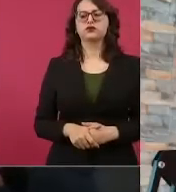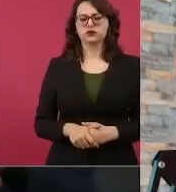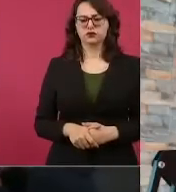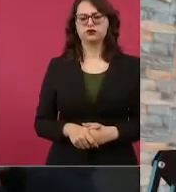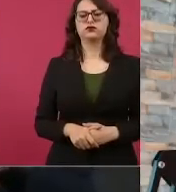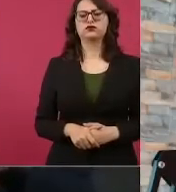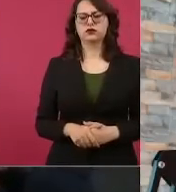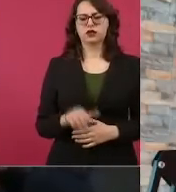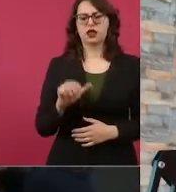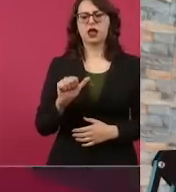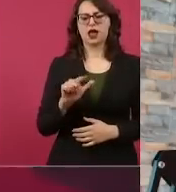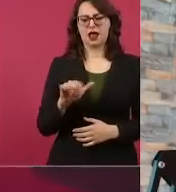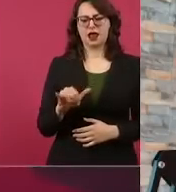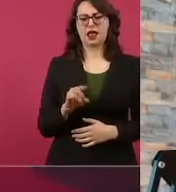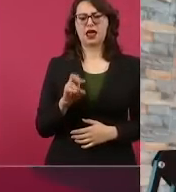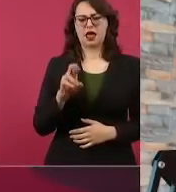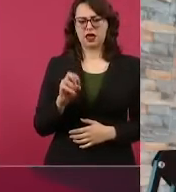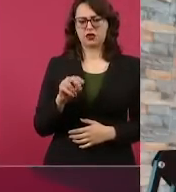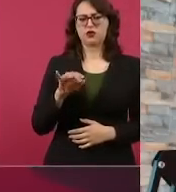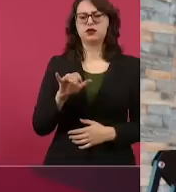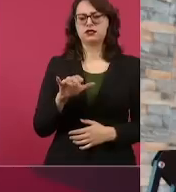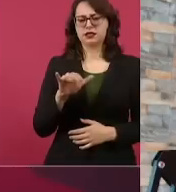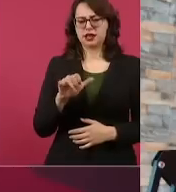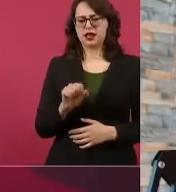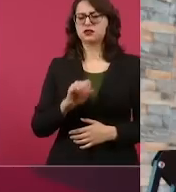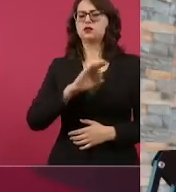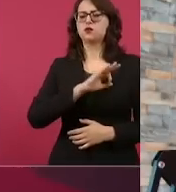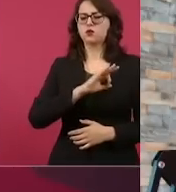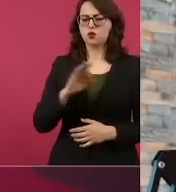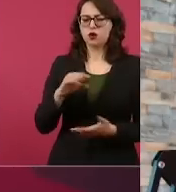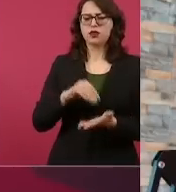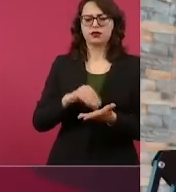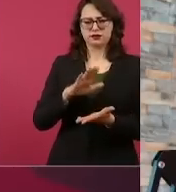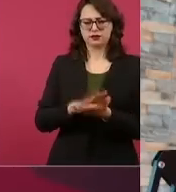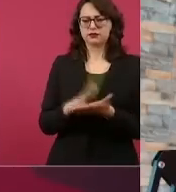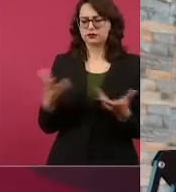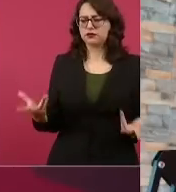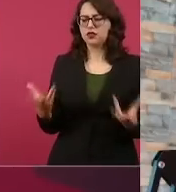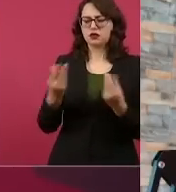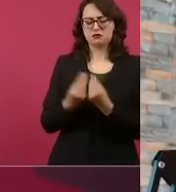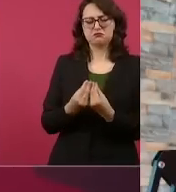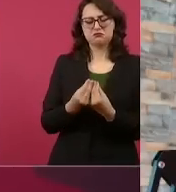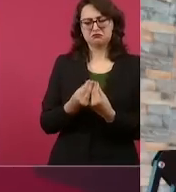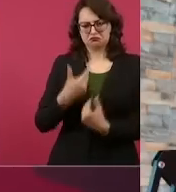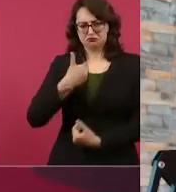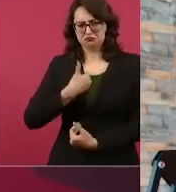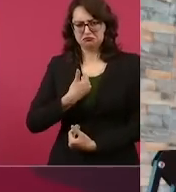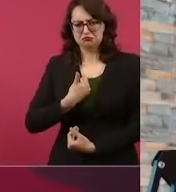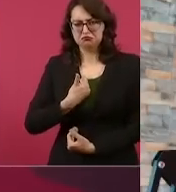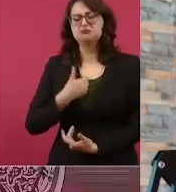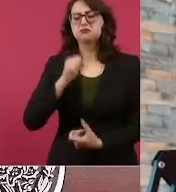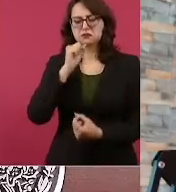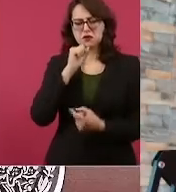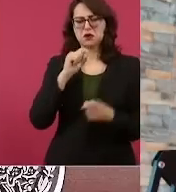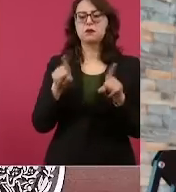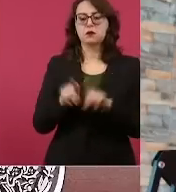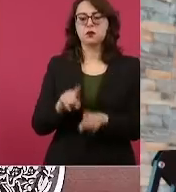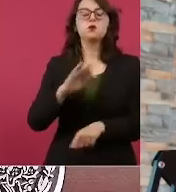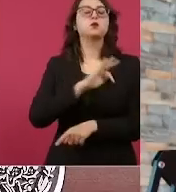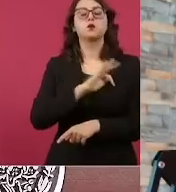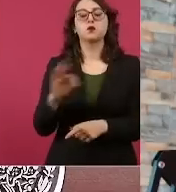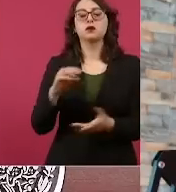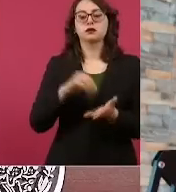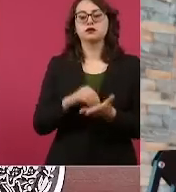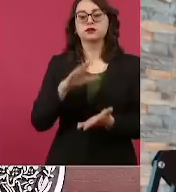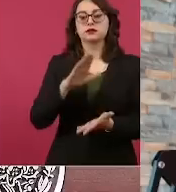Encinas y yo también en su momento este y lo más